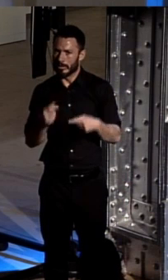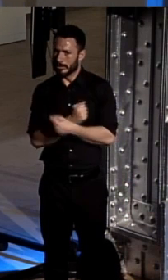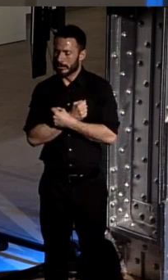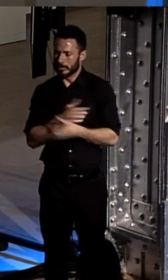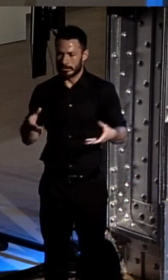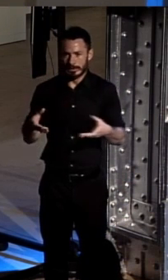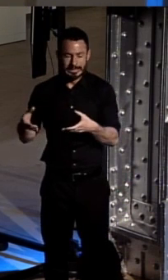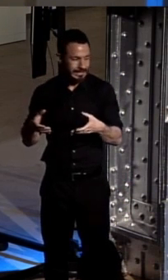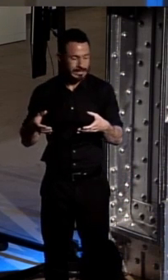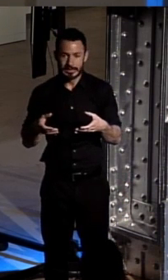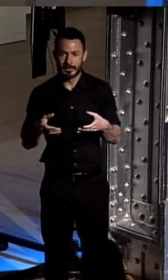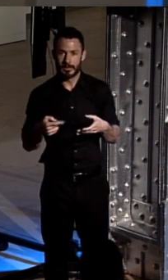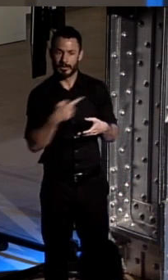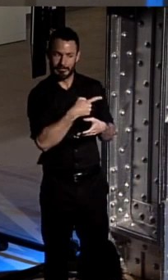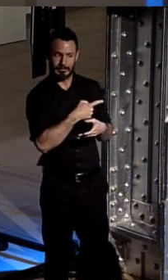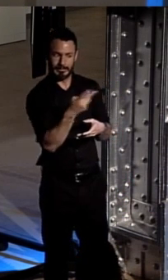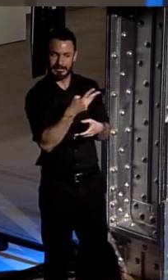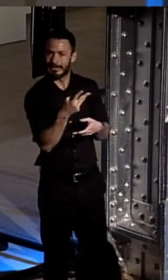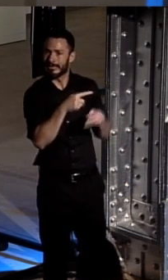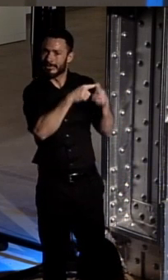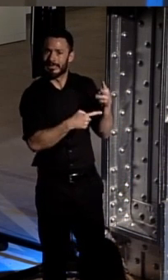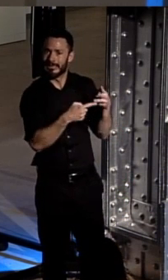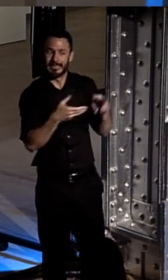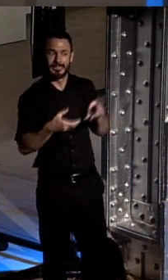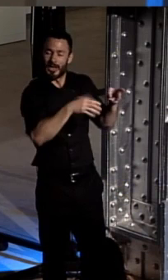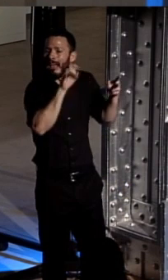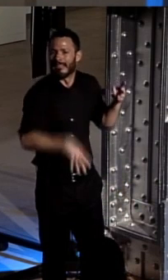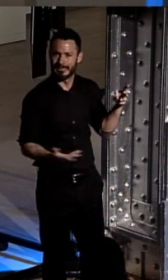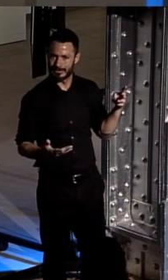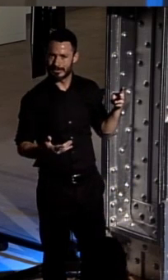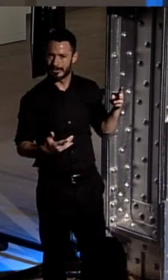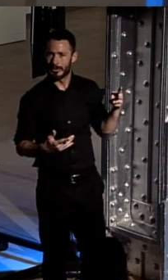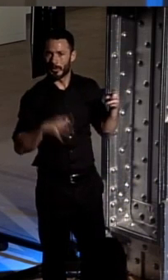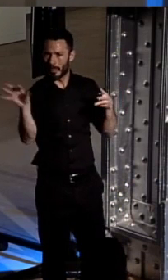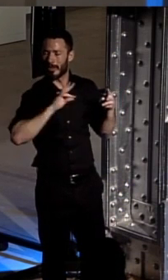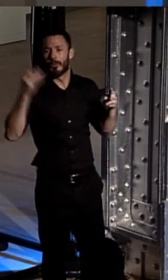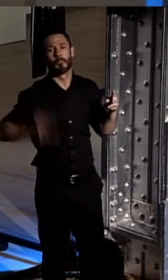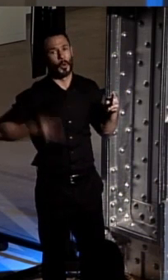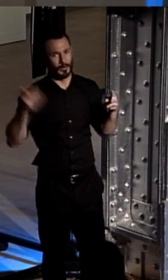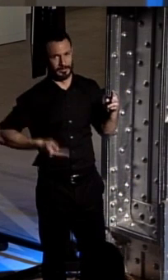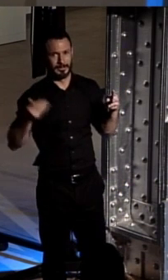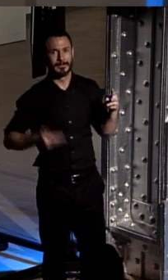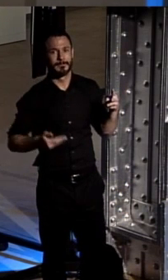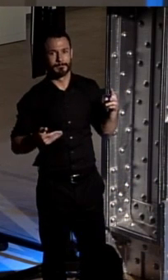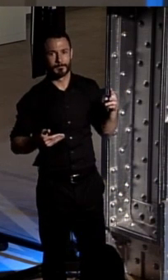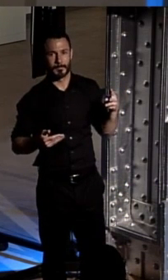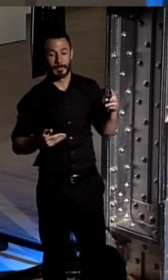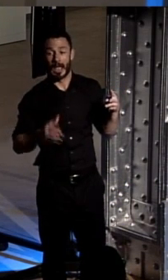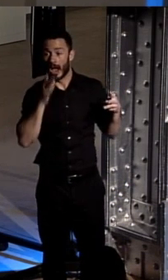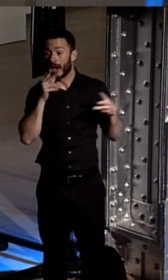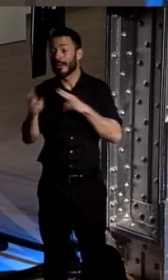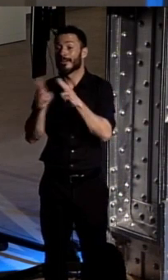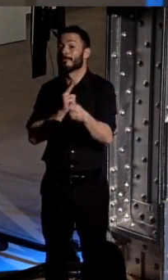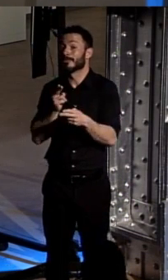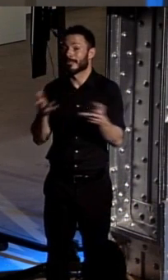la espada y la pared y se la tienen que dejar a él, a él, a él. De vuelta, es una decisión importante, piénsenla, ustedes son buenos tomadores de decisiones. Y quiero que me digan quién